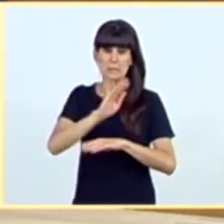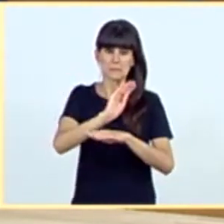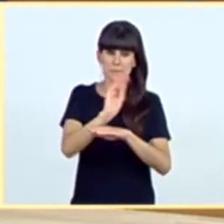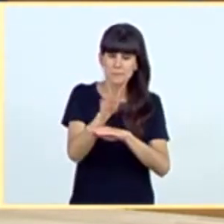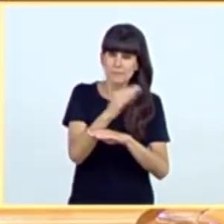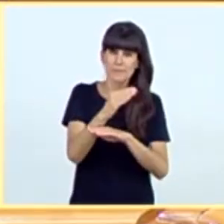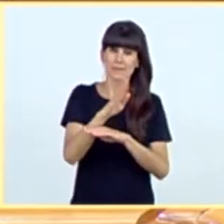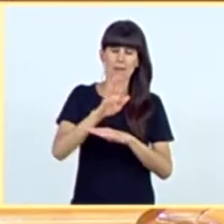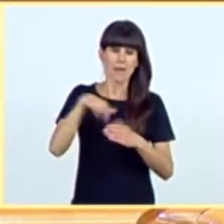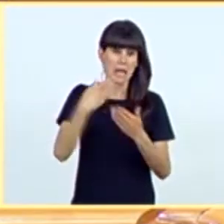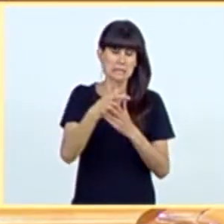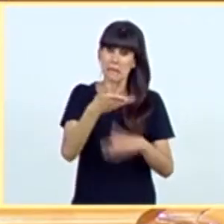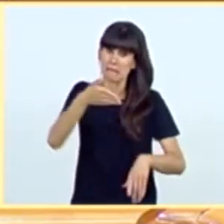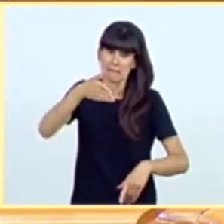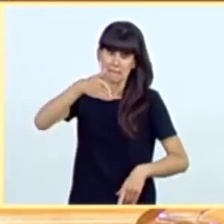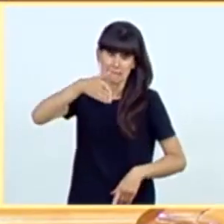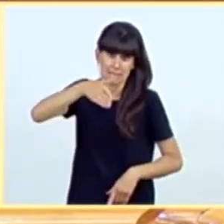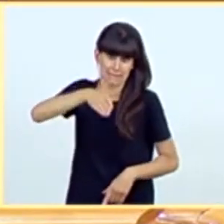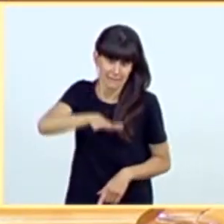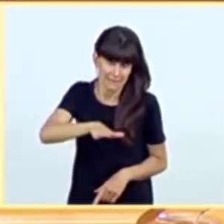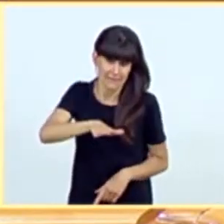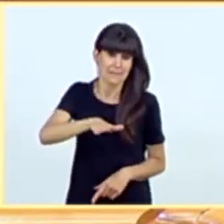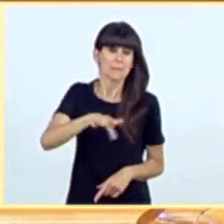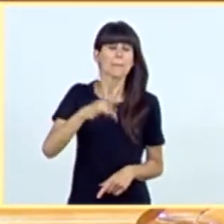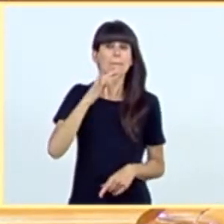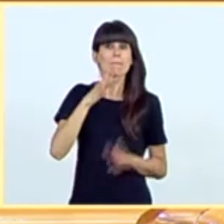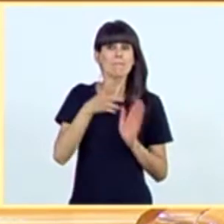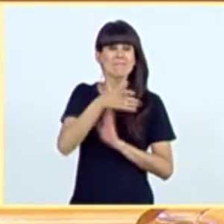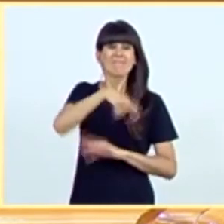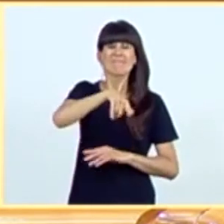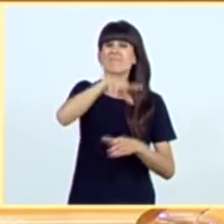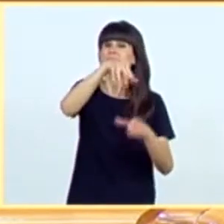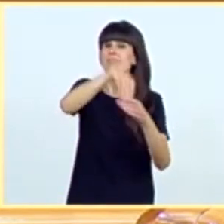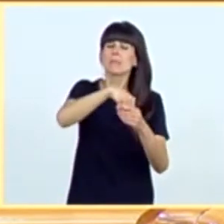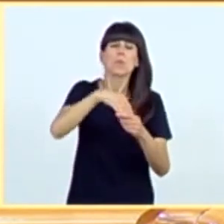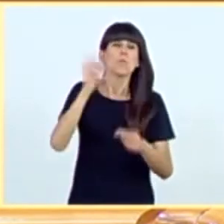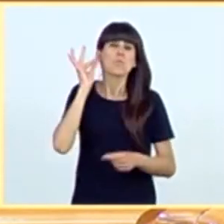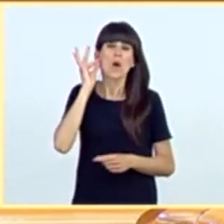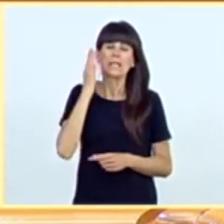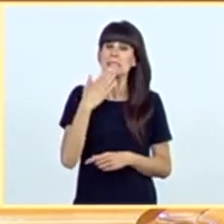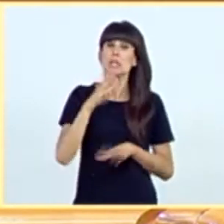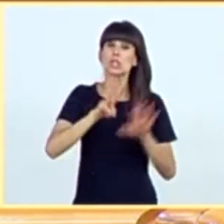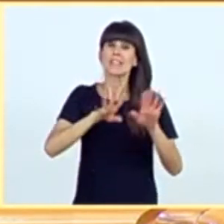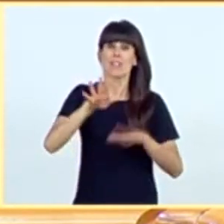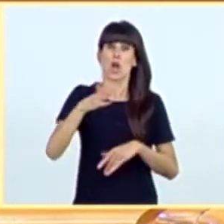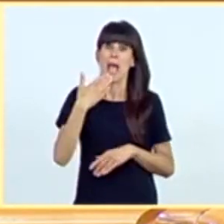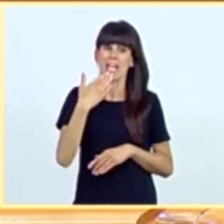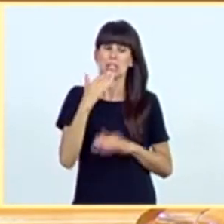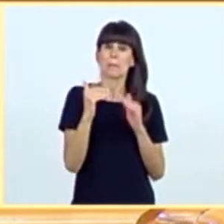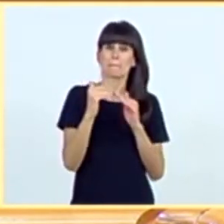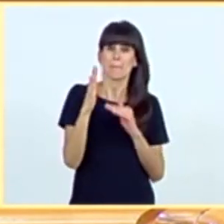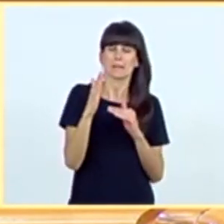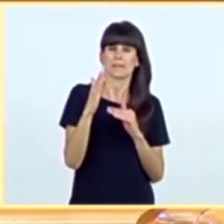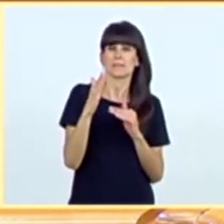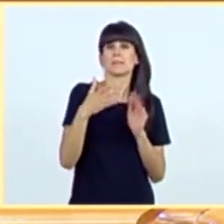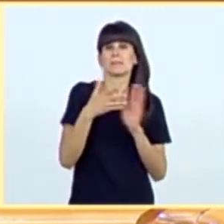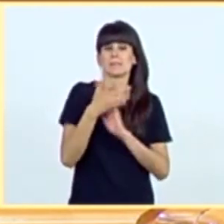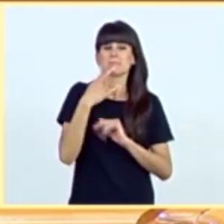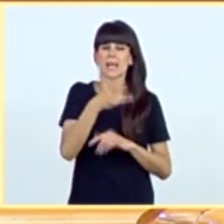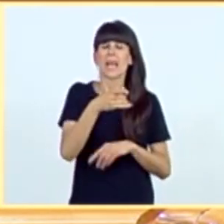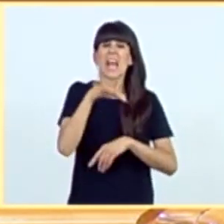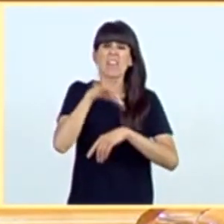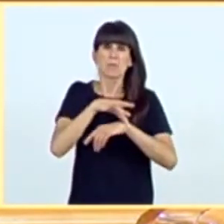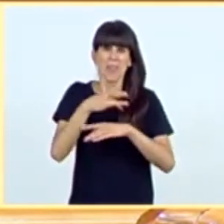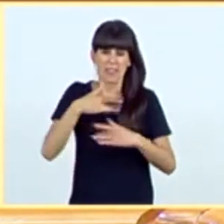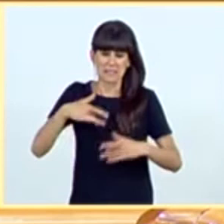el final de sus vidas. Generalmente los residentes de estos centros son mujeres, mayores de 85 años y como mínimo con más de 3 enfermedades